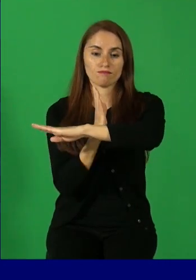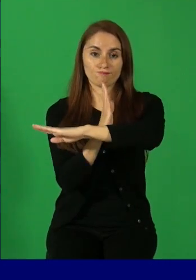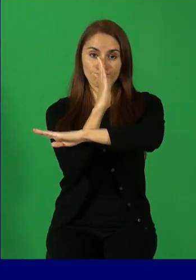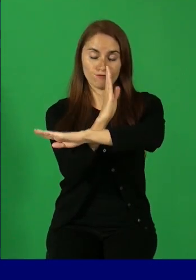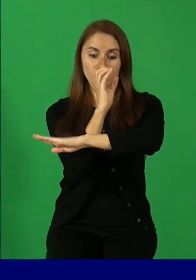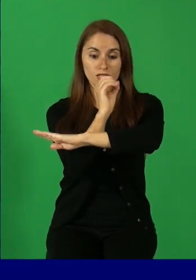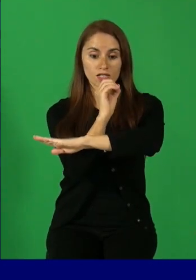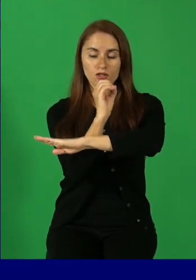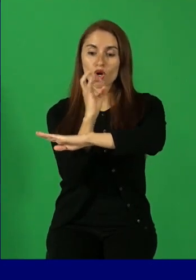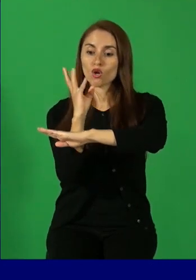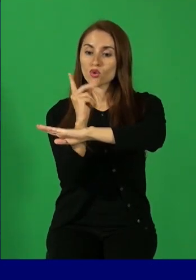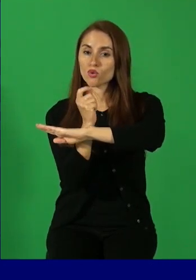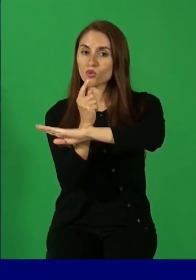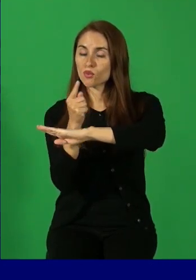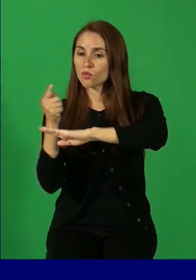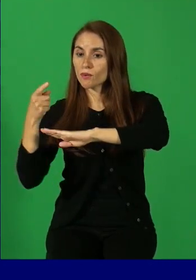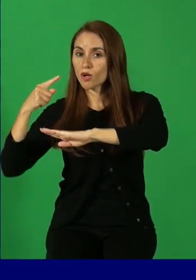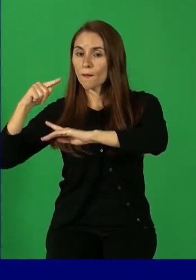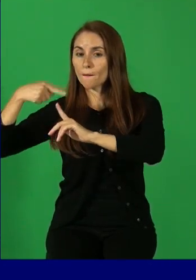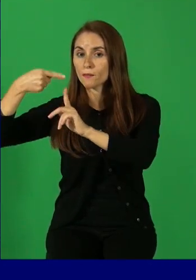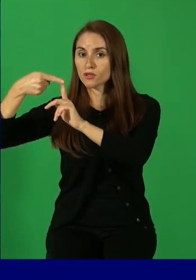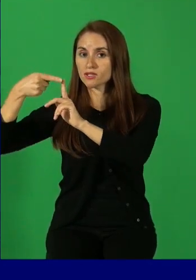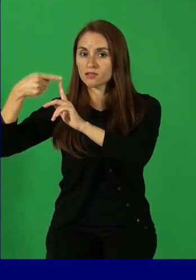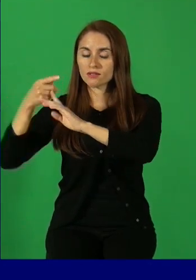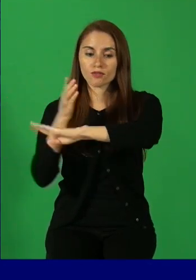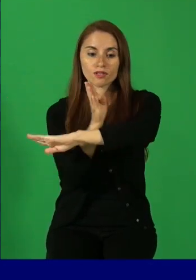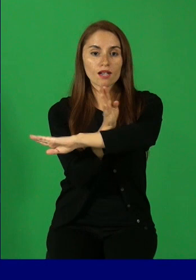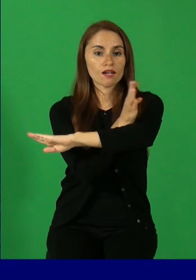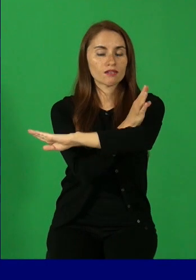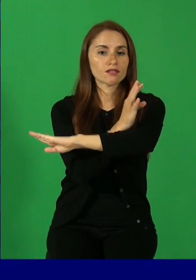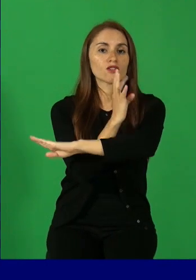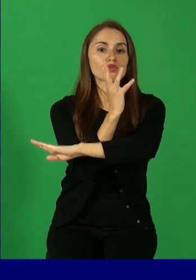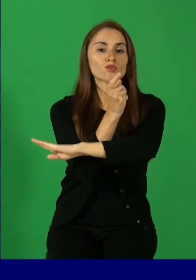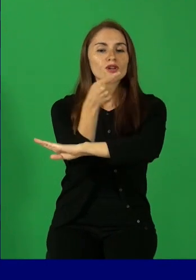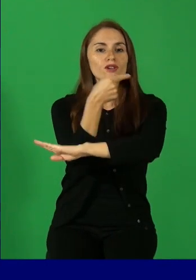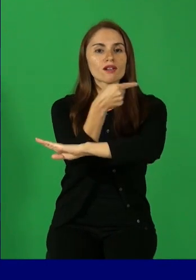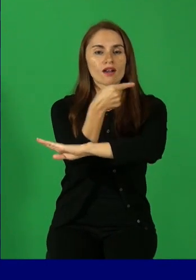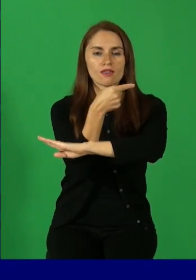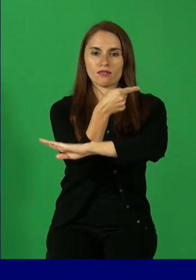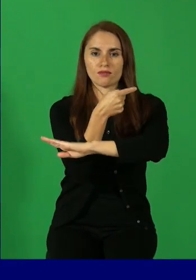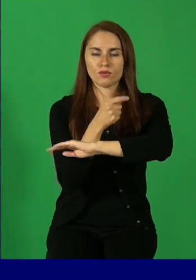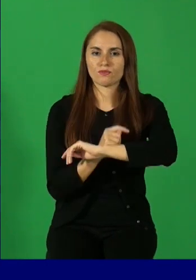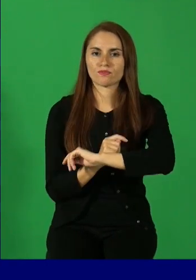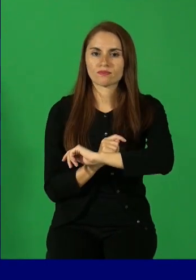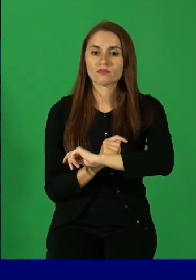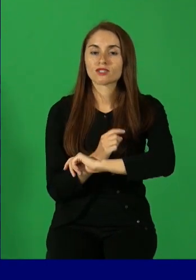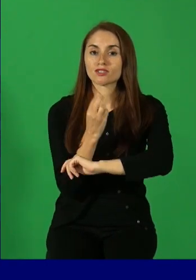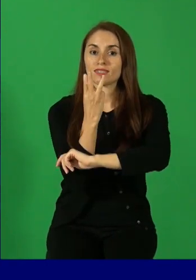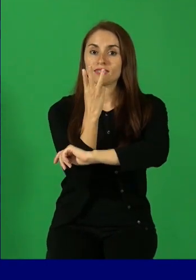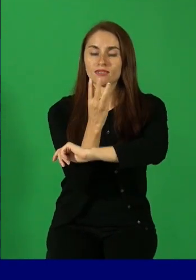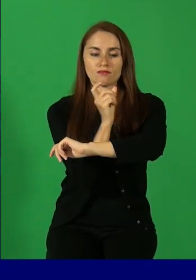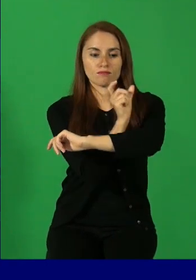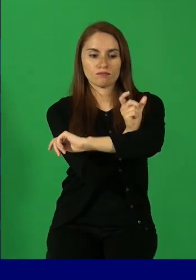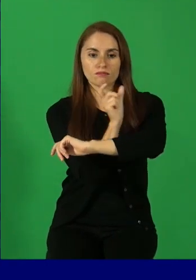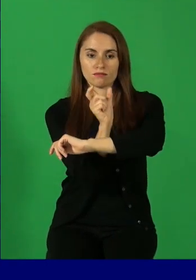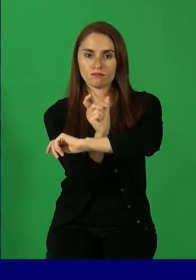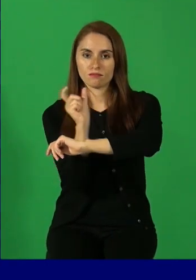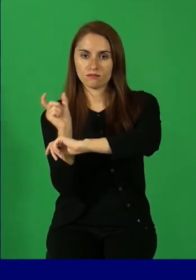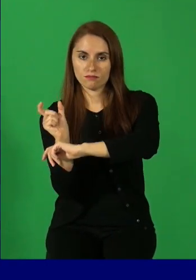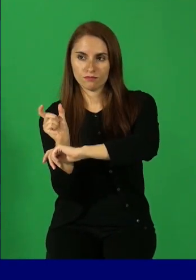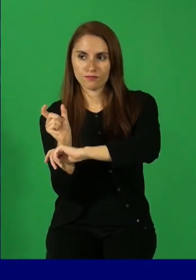es cierto?, vamos a agregar los números negativos. Es decir, tenemos tres elementos importantes